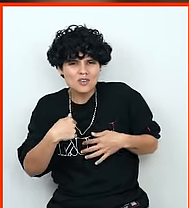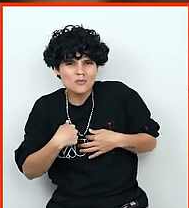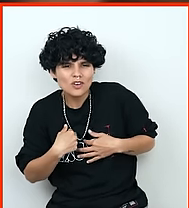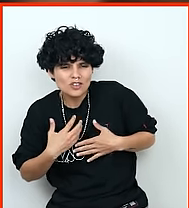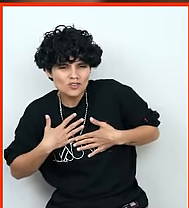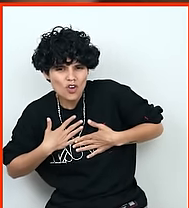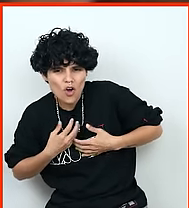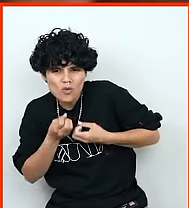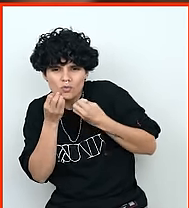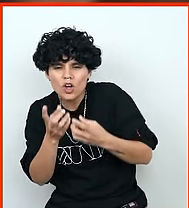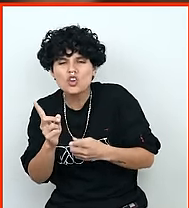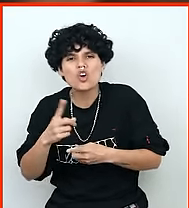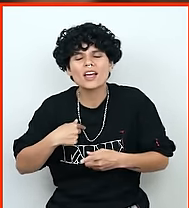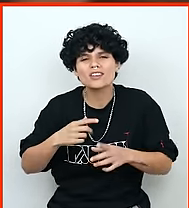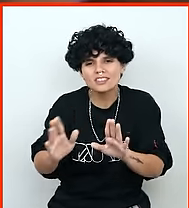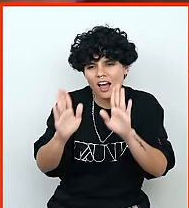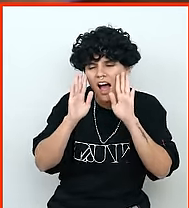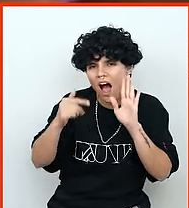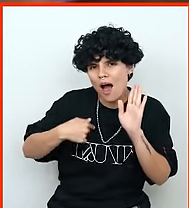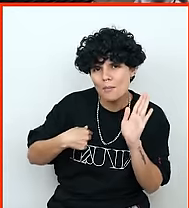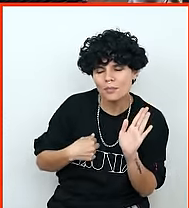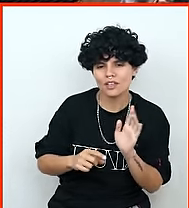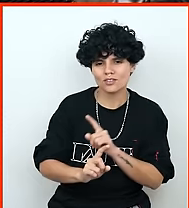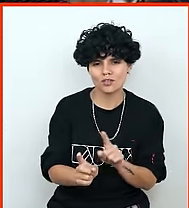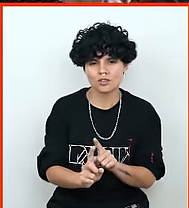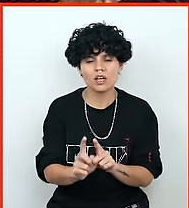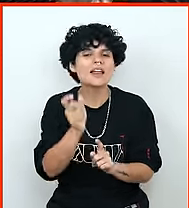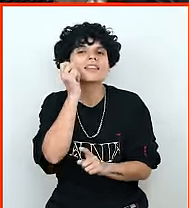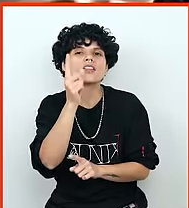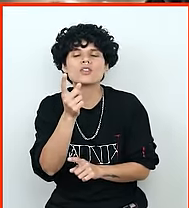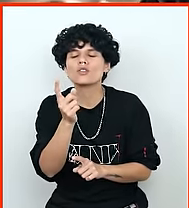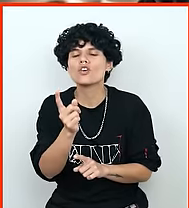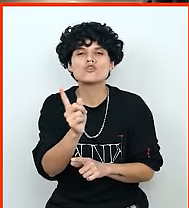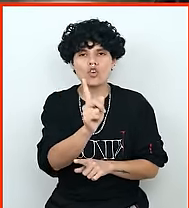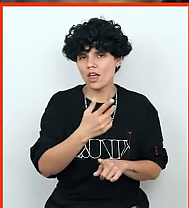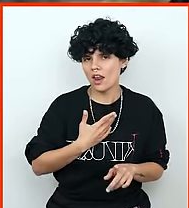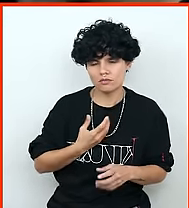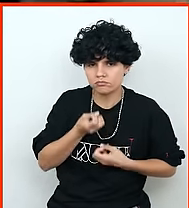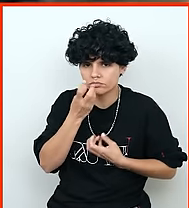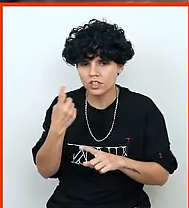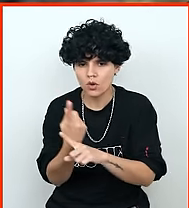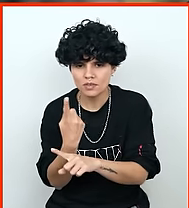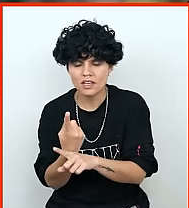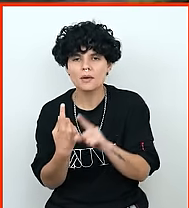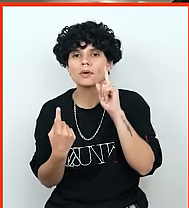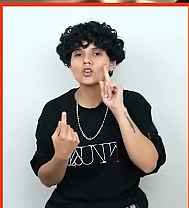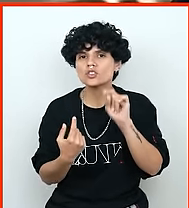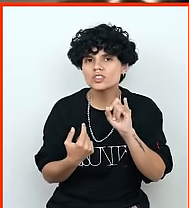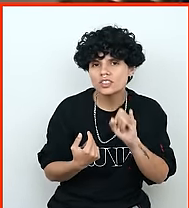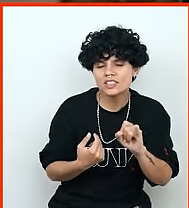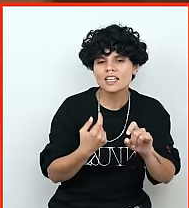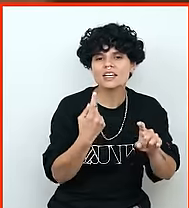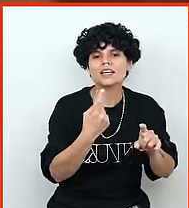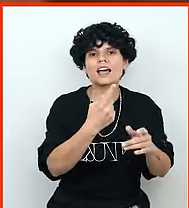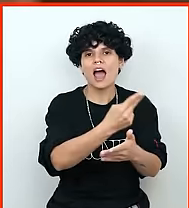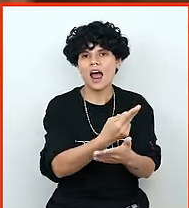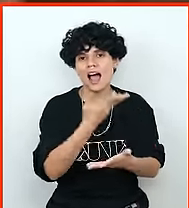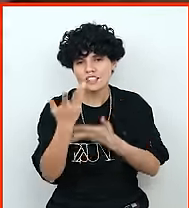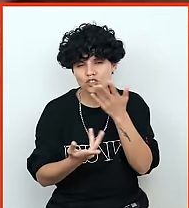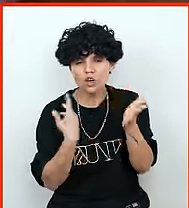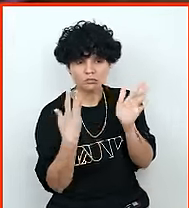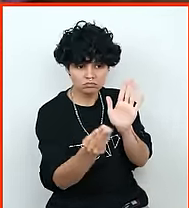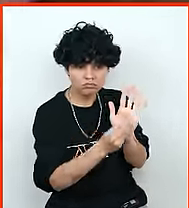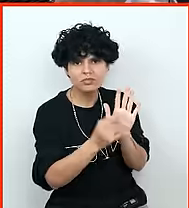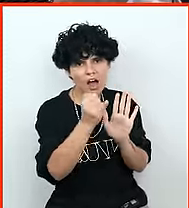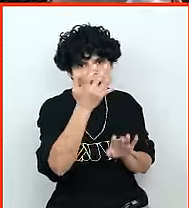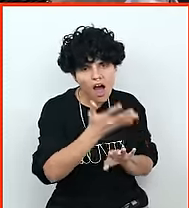más grande que eso. Entonces, como que no quiero que quede enfocado en mí. Entiendo que no te guste conversarlo, pero sí lo abre artísticamente. No, claro, pero es